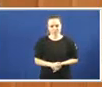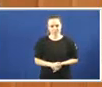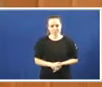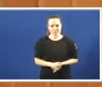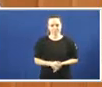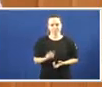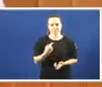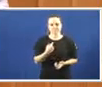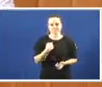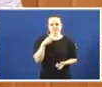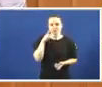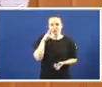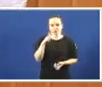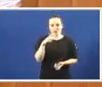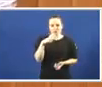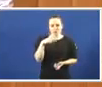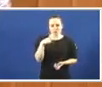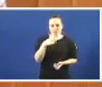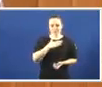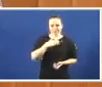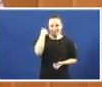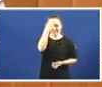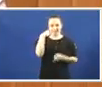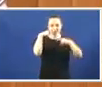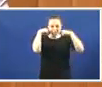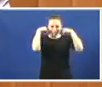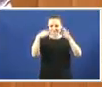que o sorriso da cara mo borre algúns comentarios.